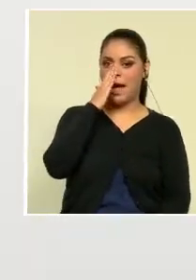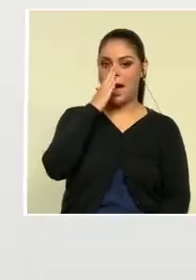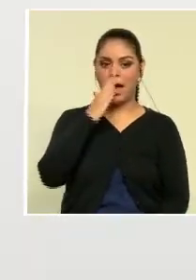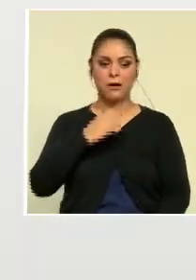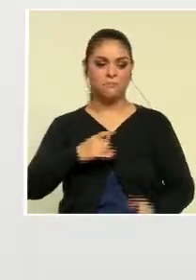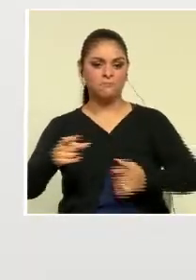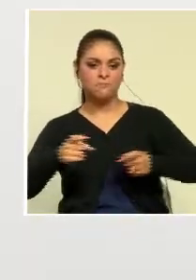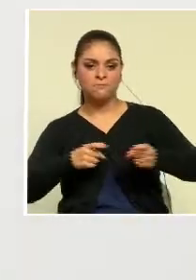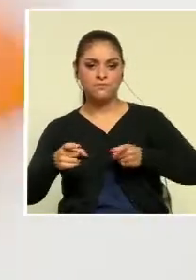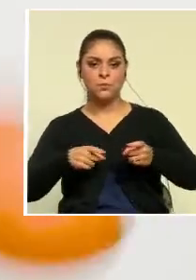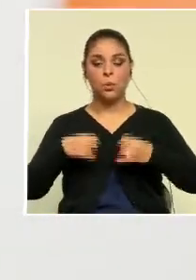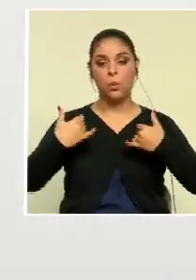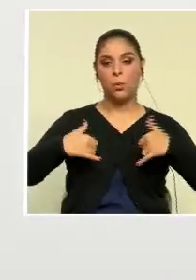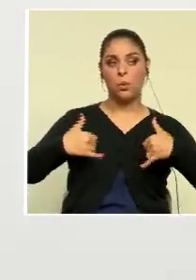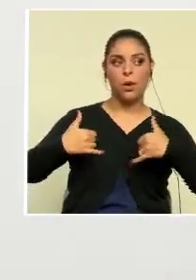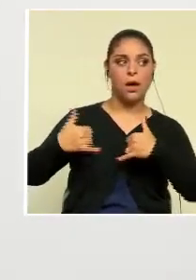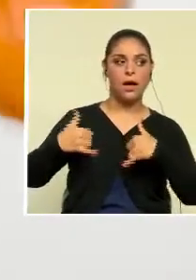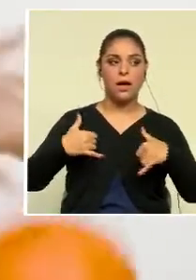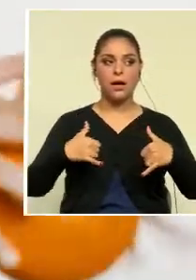jugada